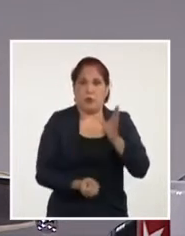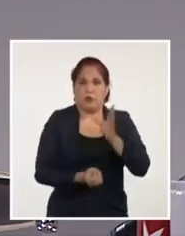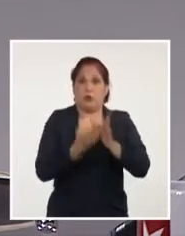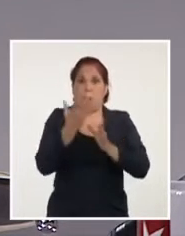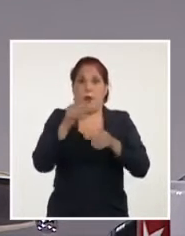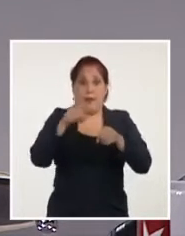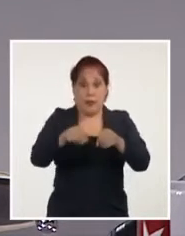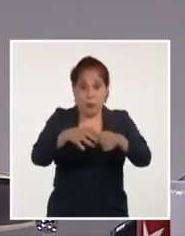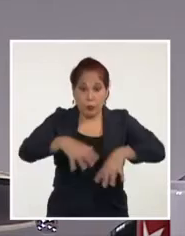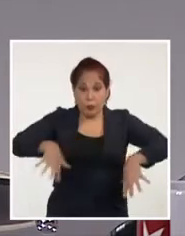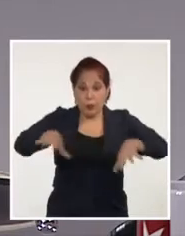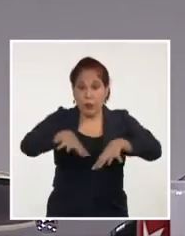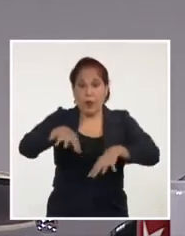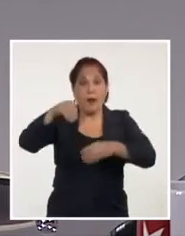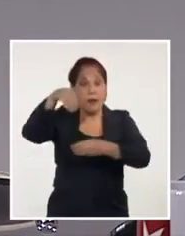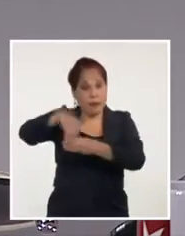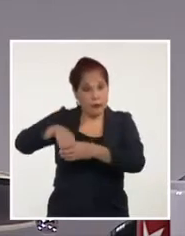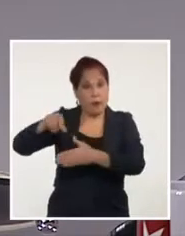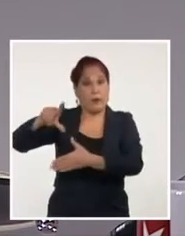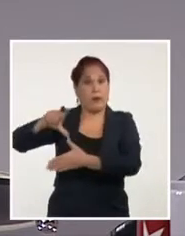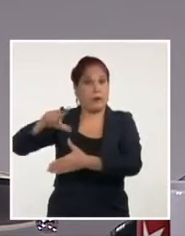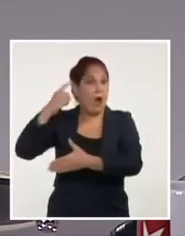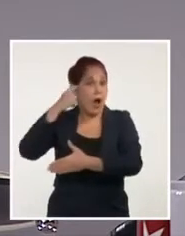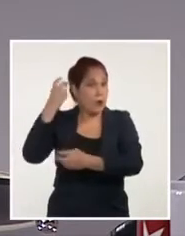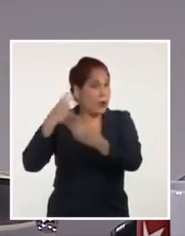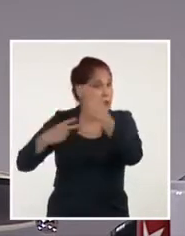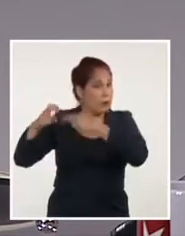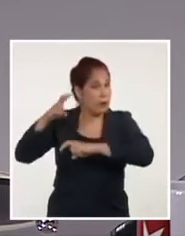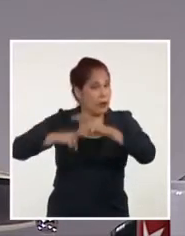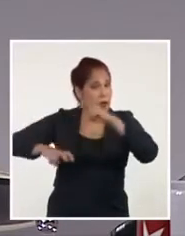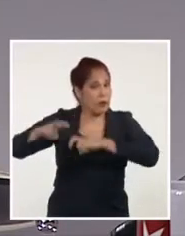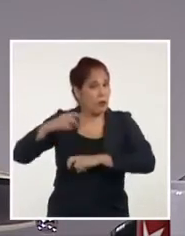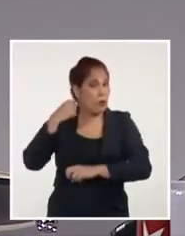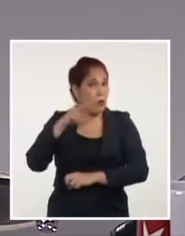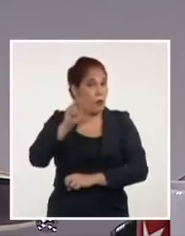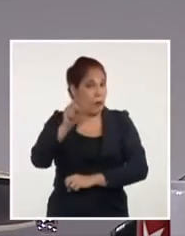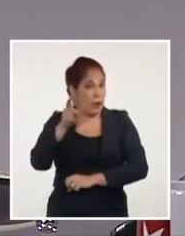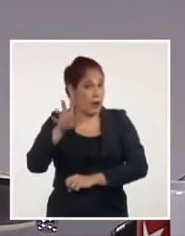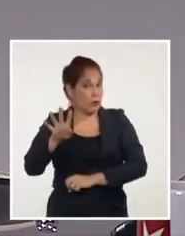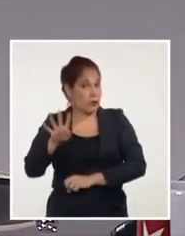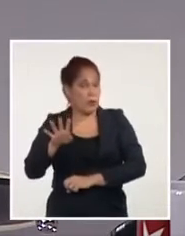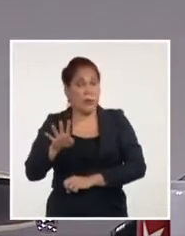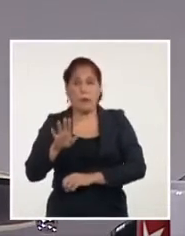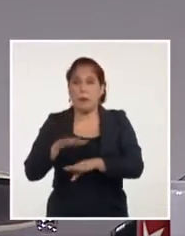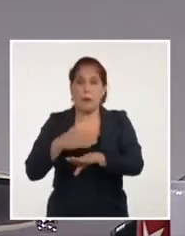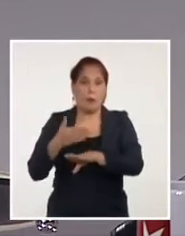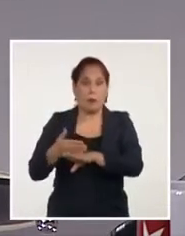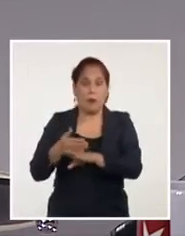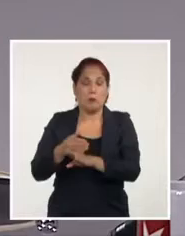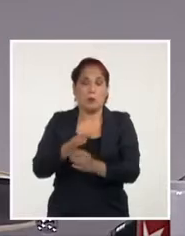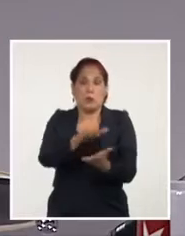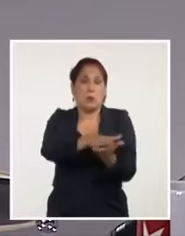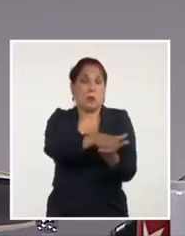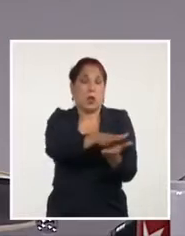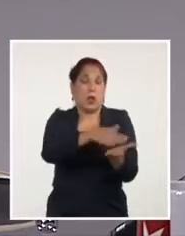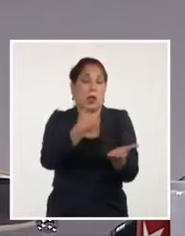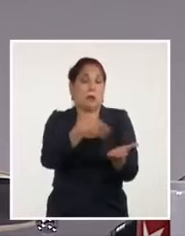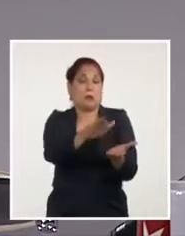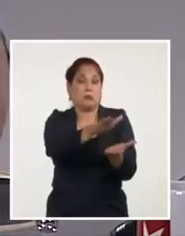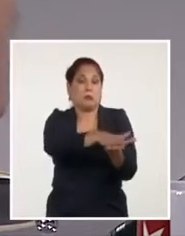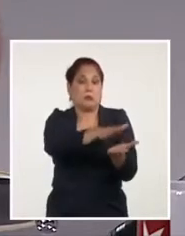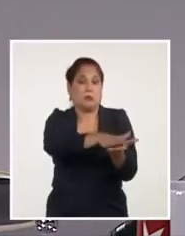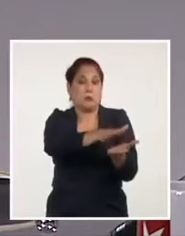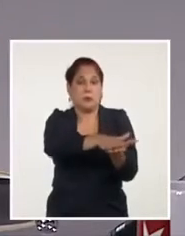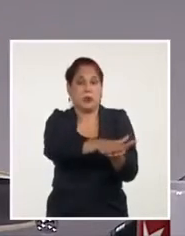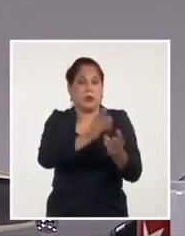Latina, y eso es una investigación del año 2014, después no se habló más nunca de eso, de Newsweek, se le fue la lengua ahí.